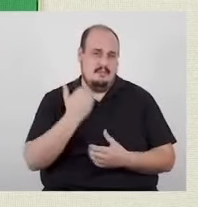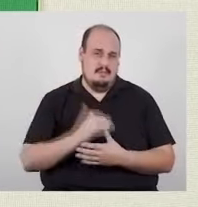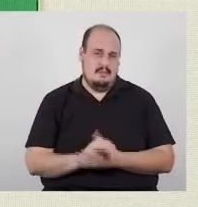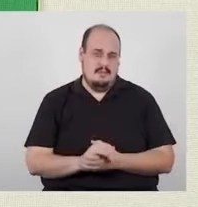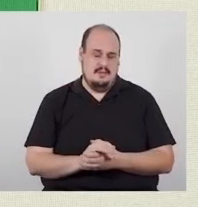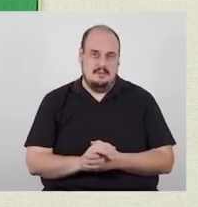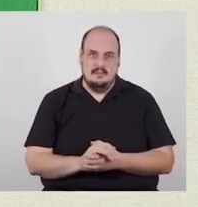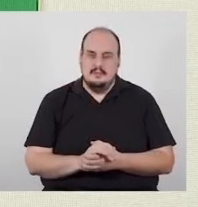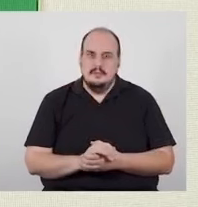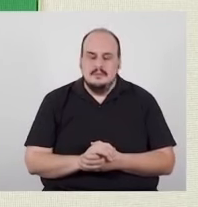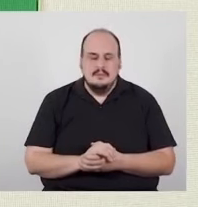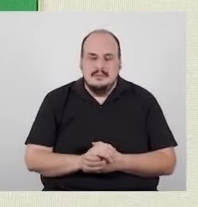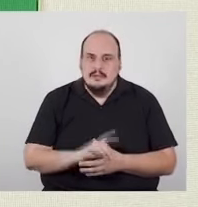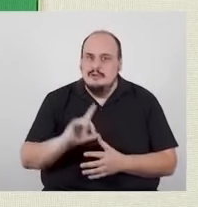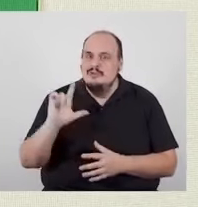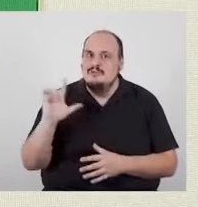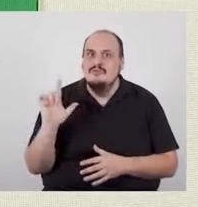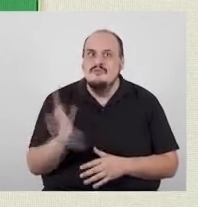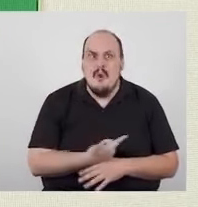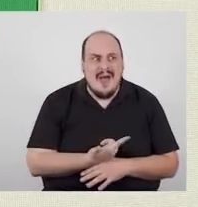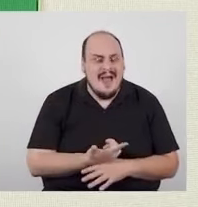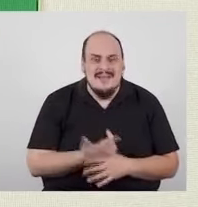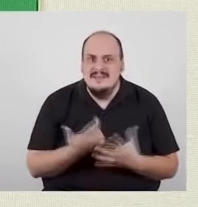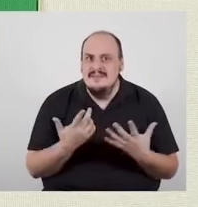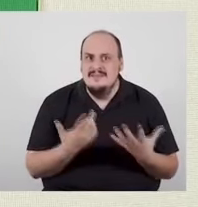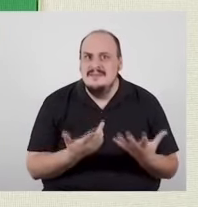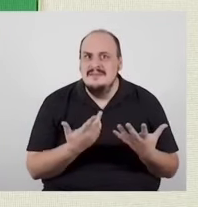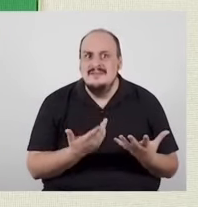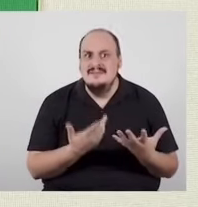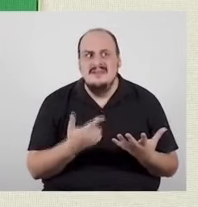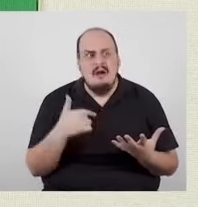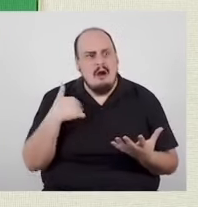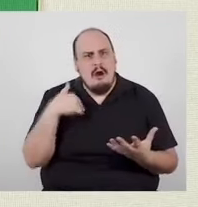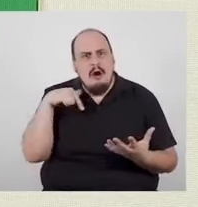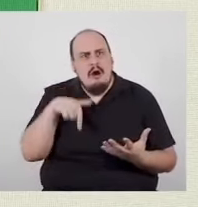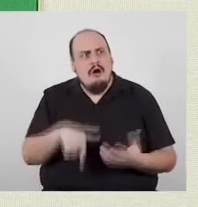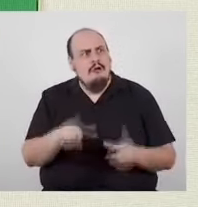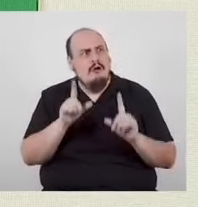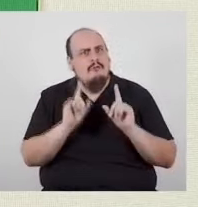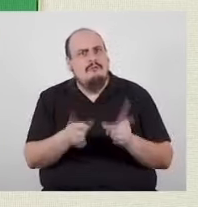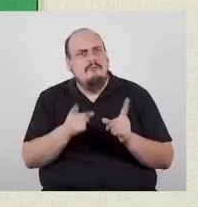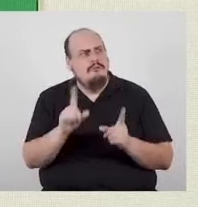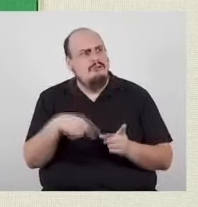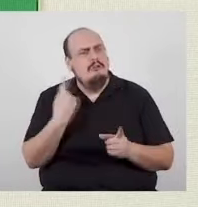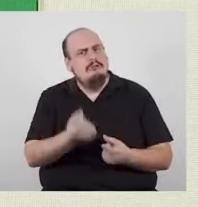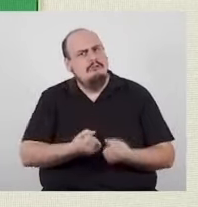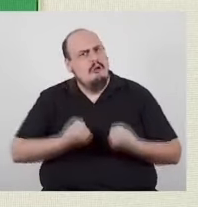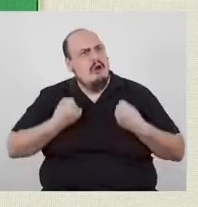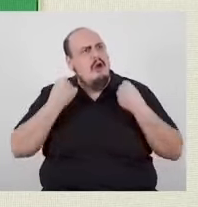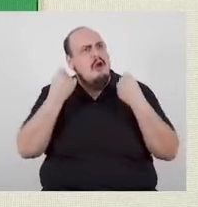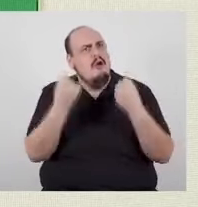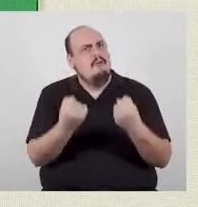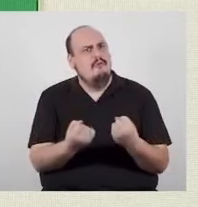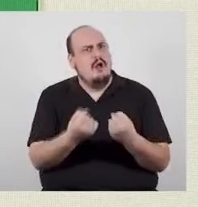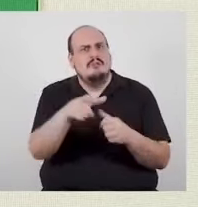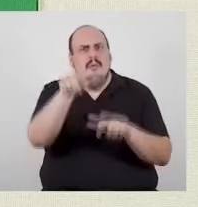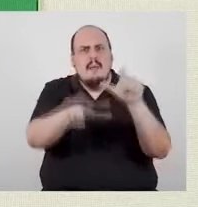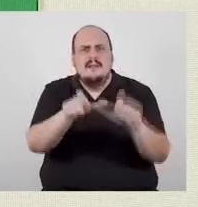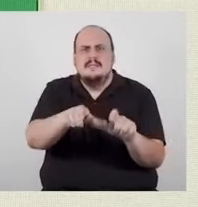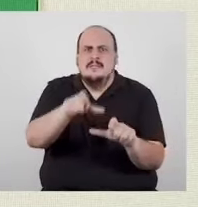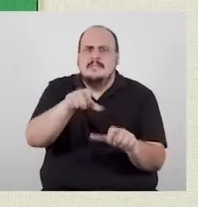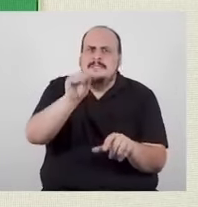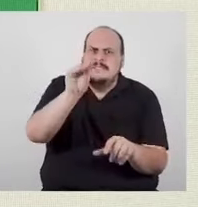Es una locura que todavía tengamos que hacer un esfuerzo para hacer entender